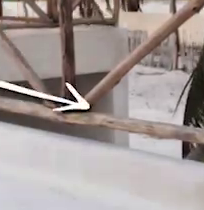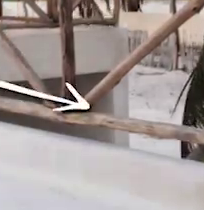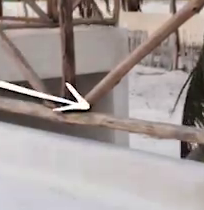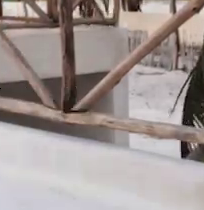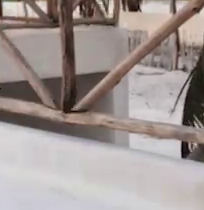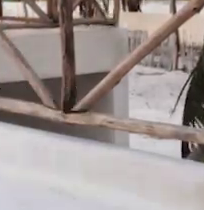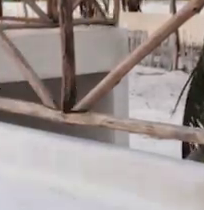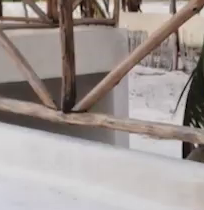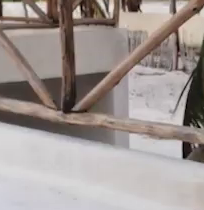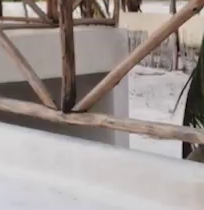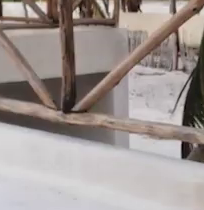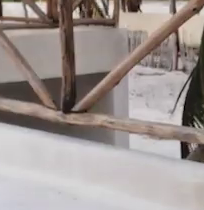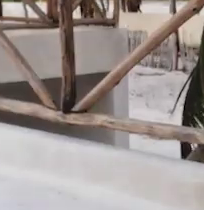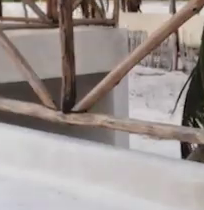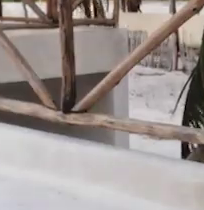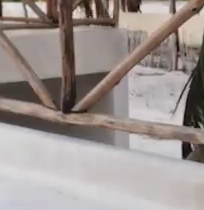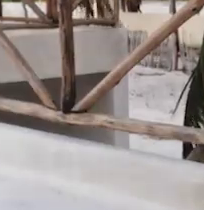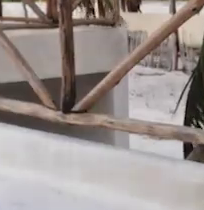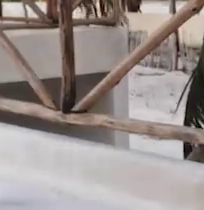Durante 30 segundos.